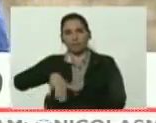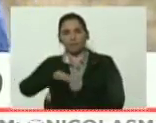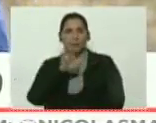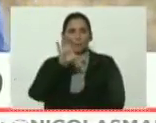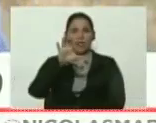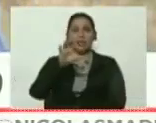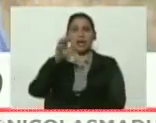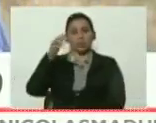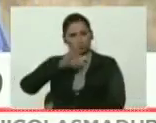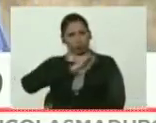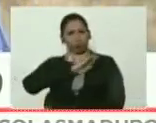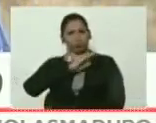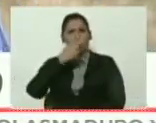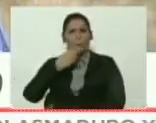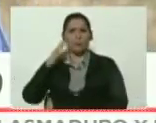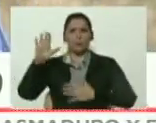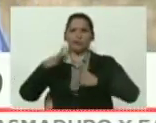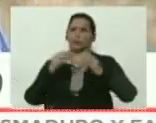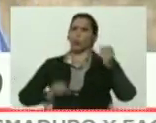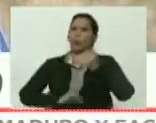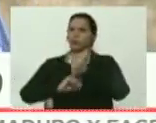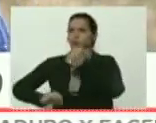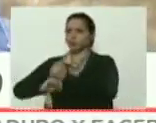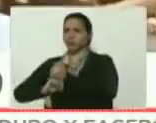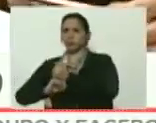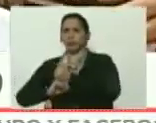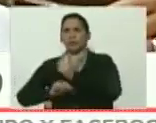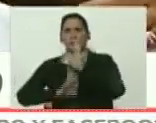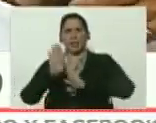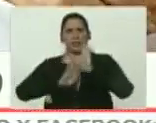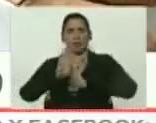mi compromiso de todo el apoyo para su desarrollo.